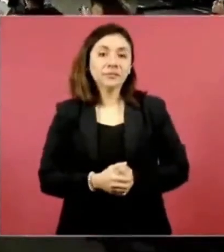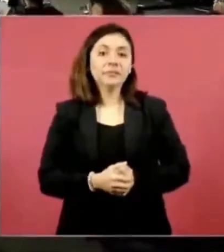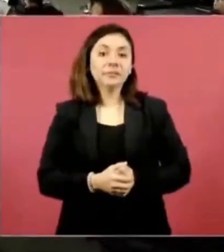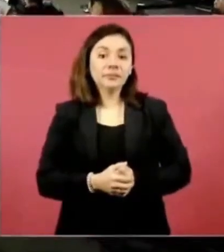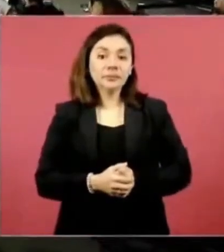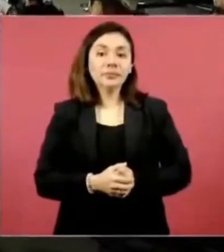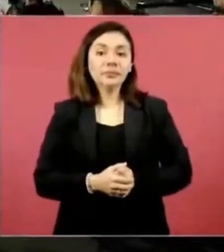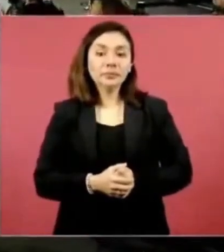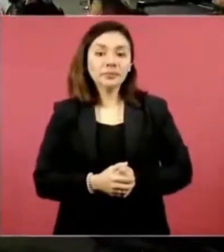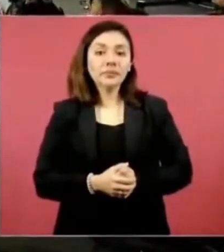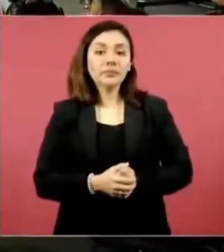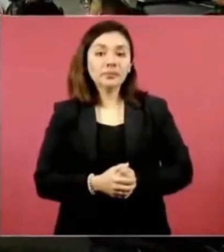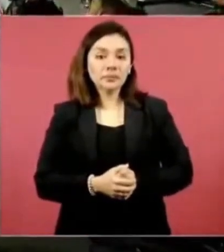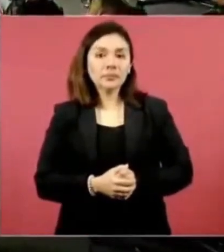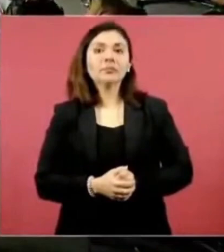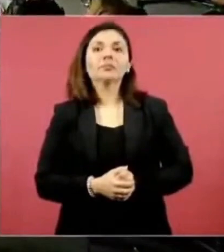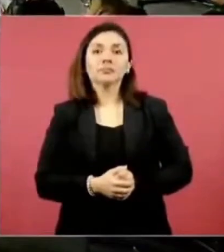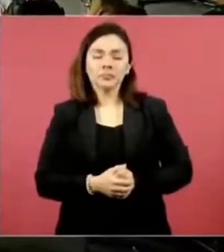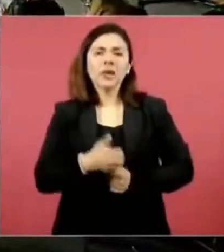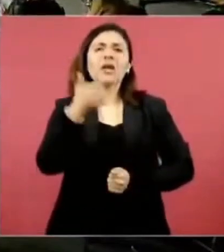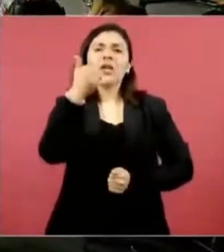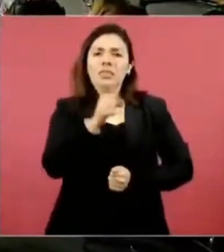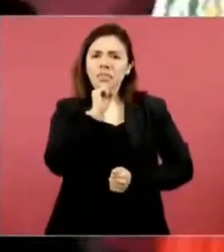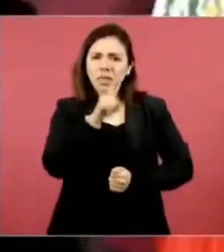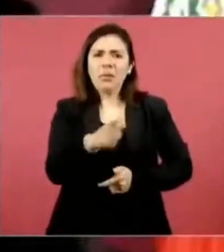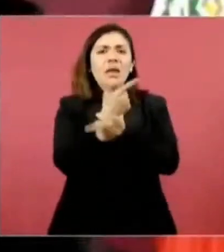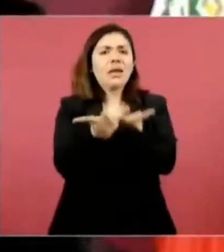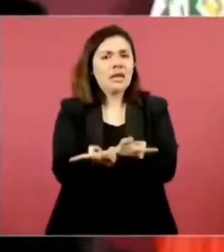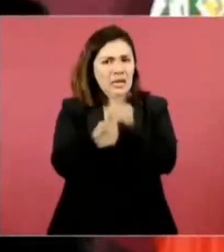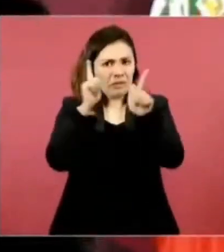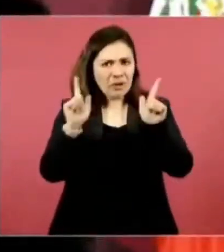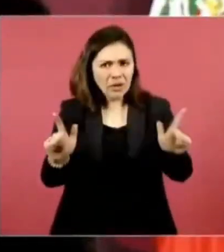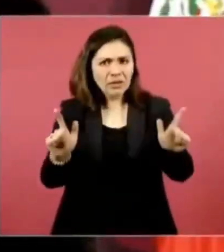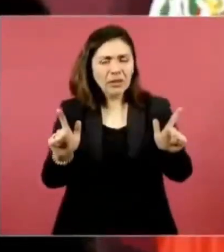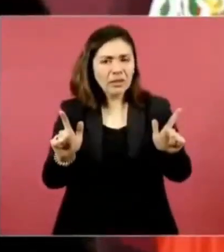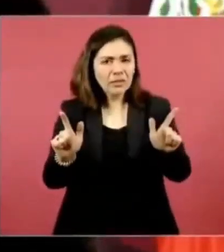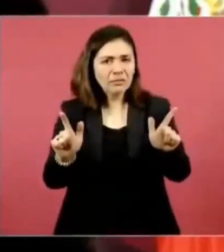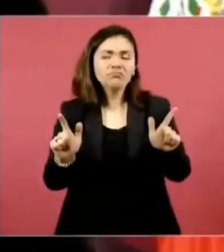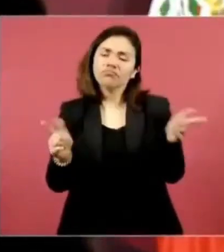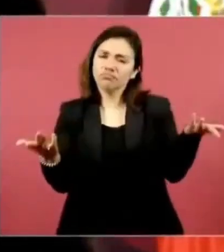Y sí, la libertad, desde luego,